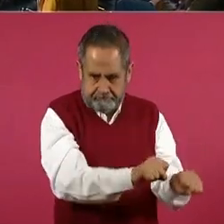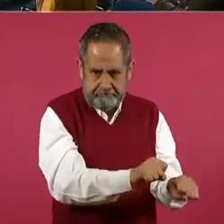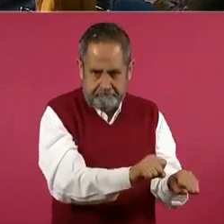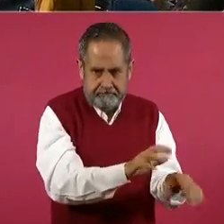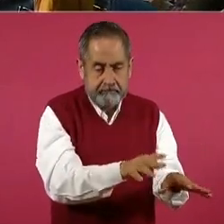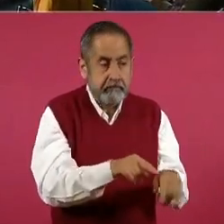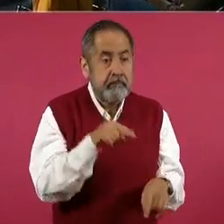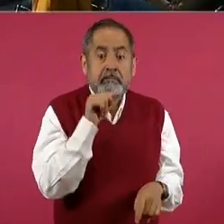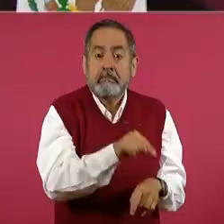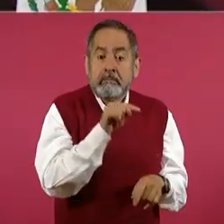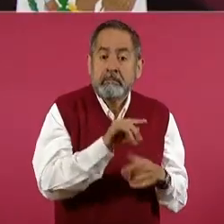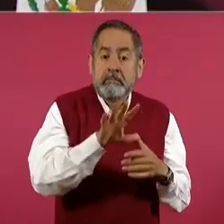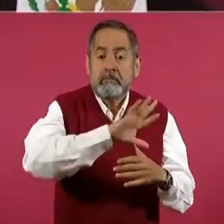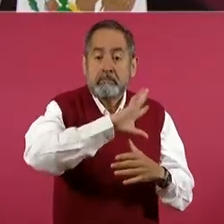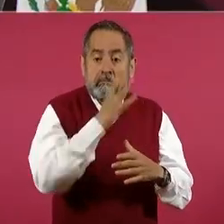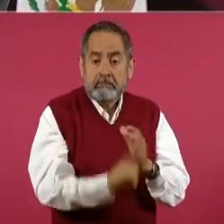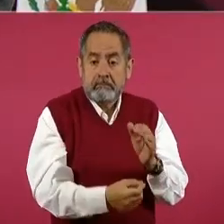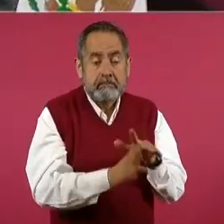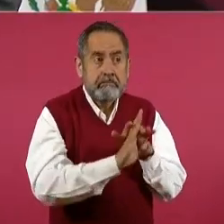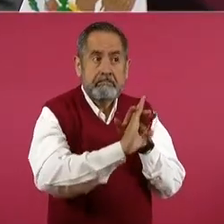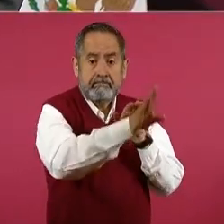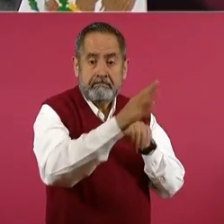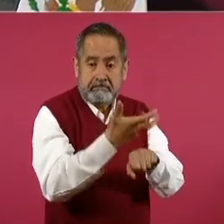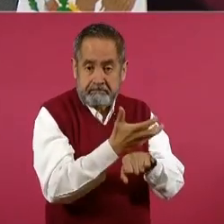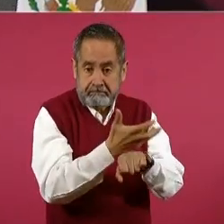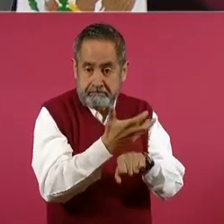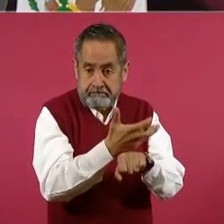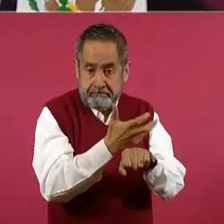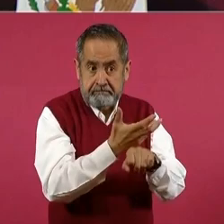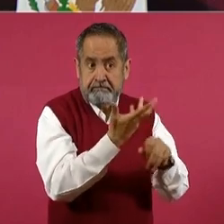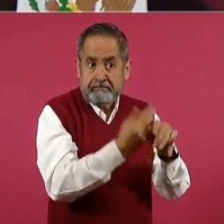se va a Estados Unidos y se